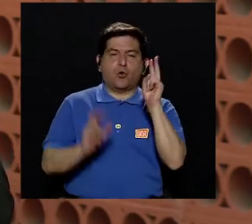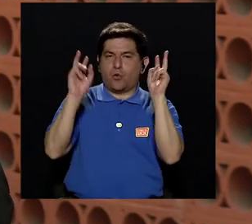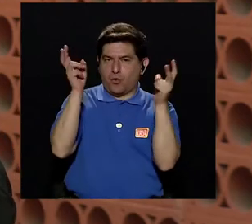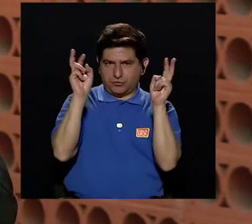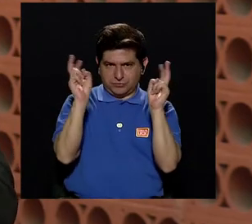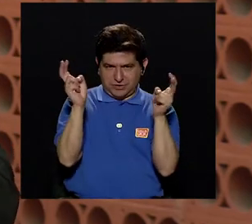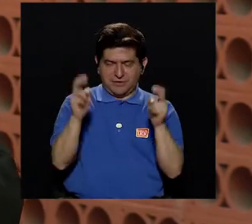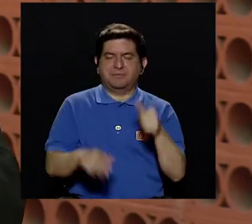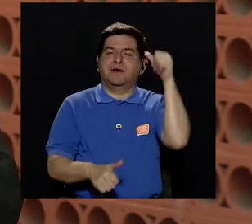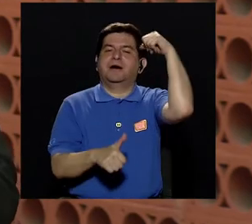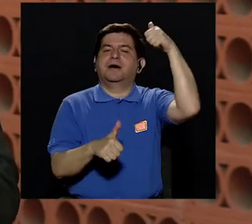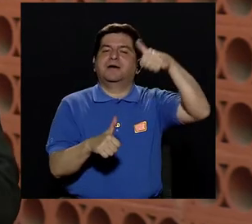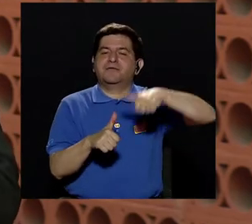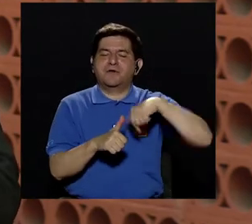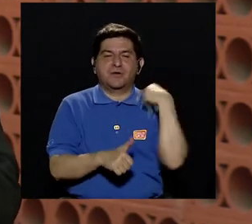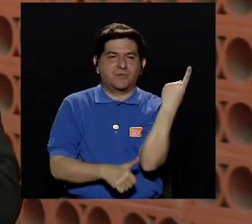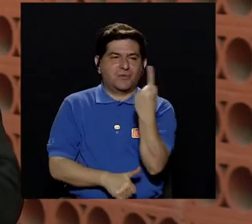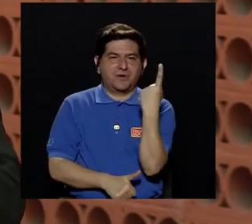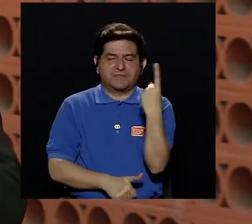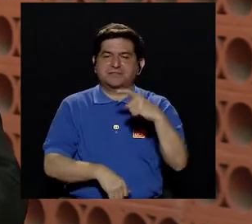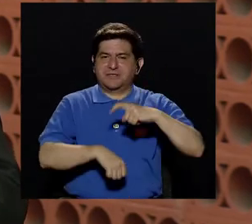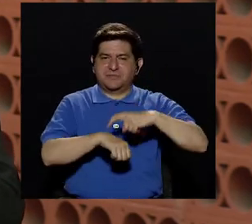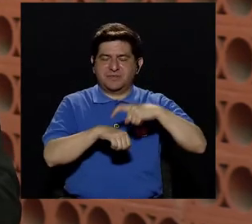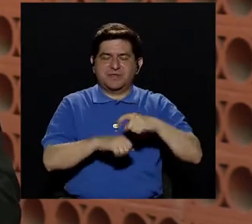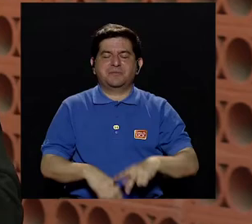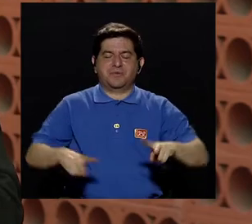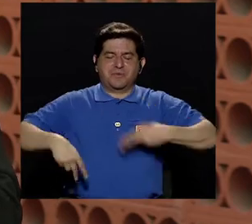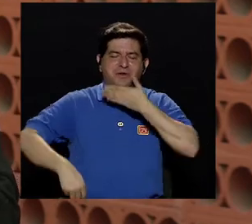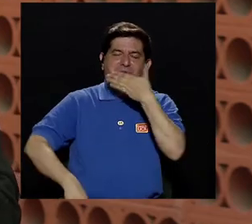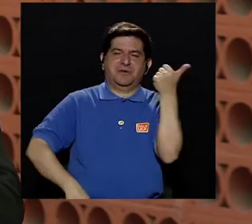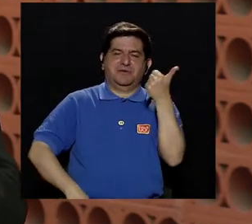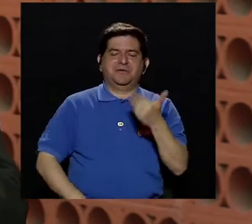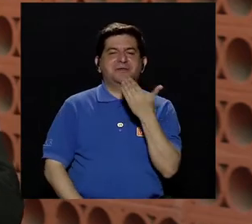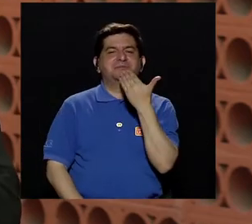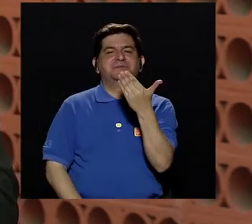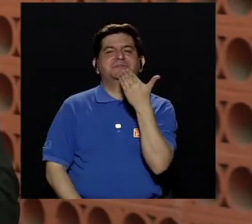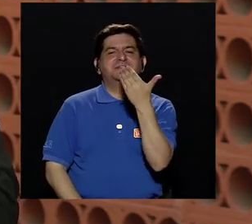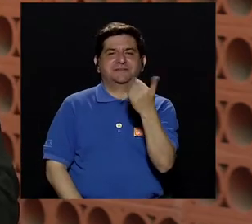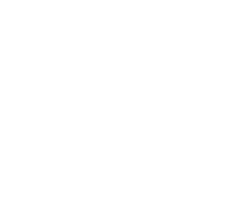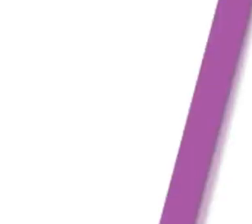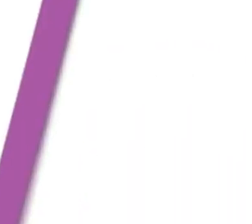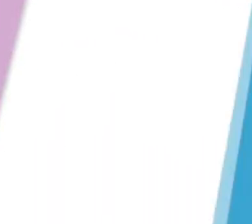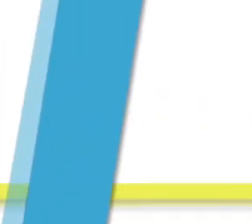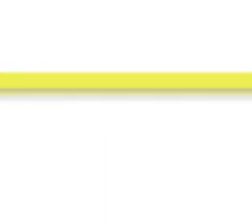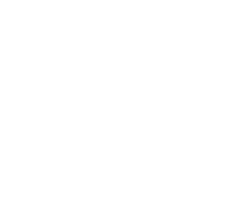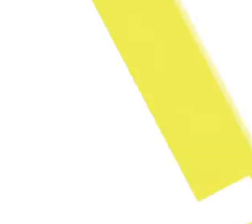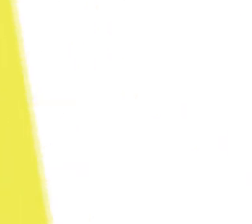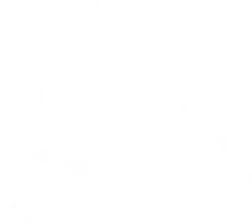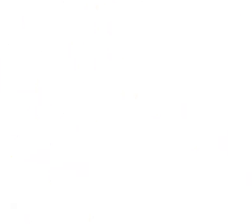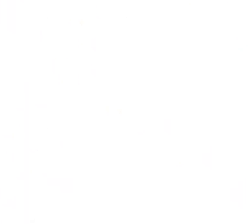otro tema. Y les recordamos que siempre es tiempo para vivir mejor. Muchas gracias.